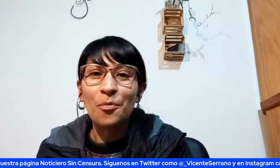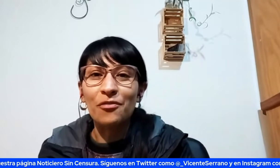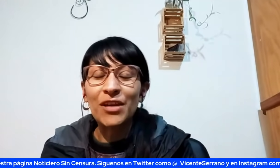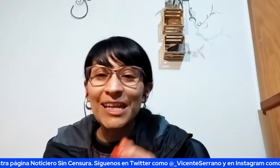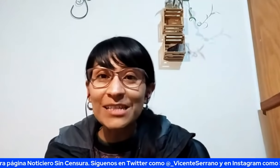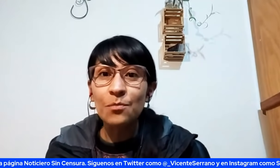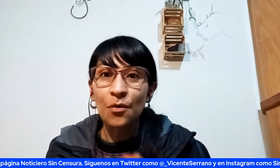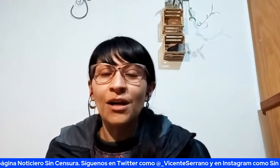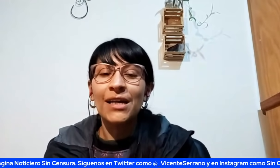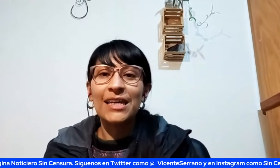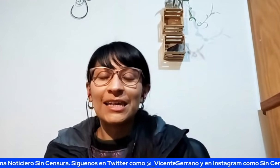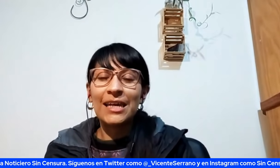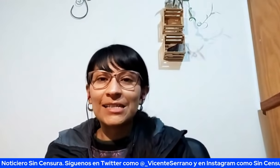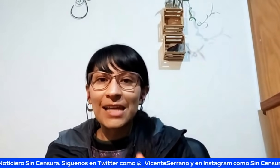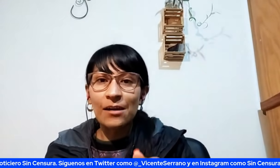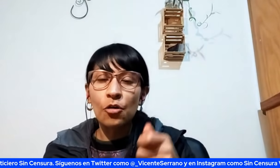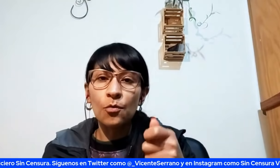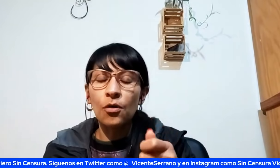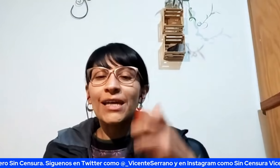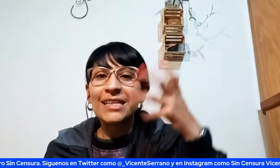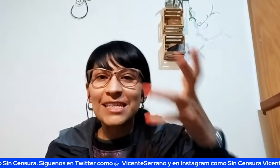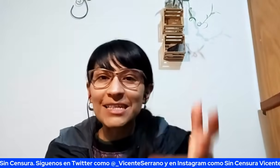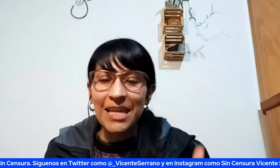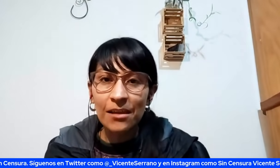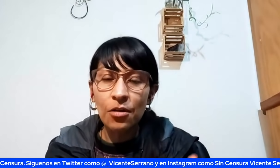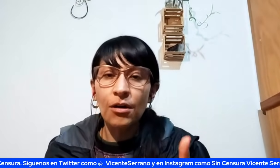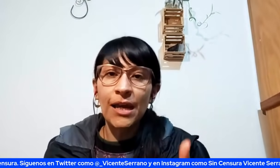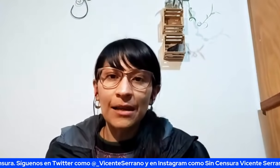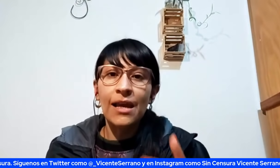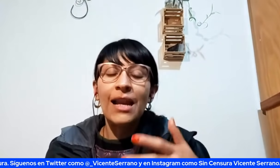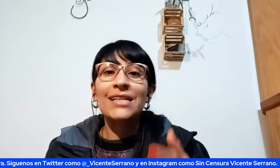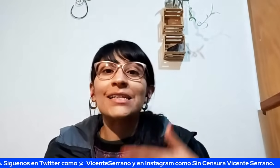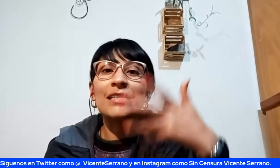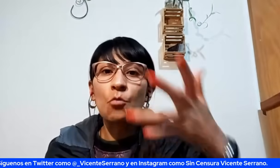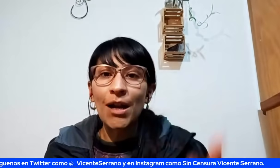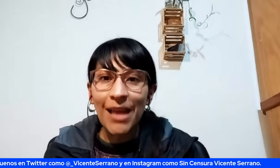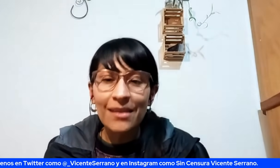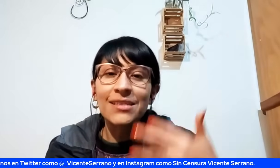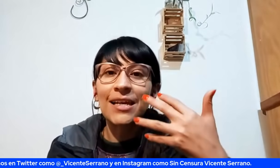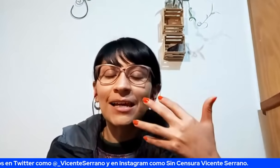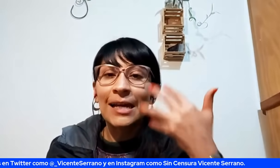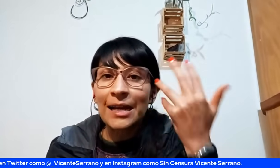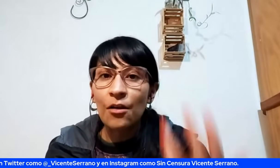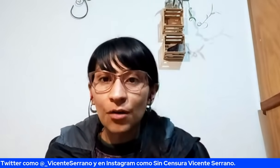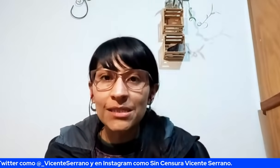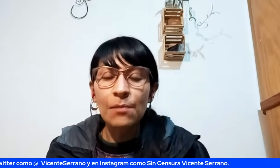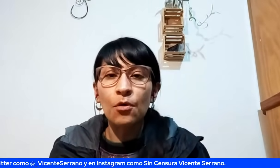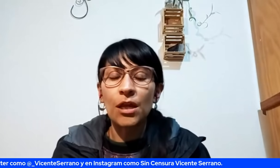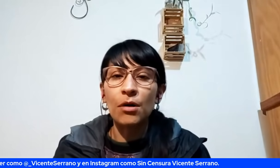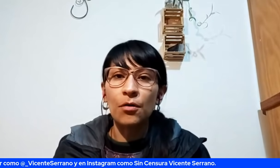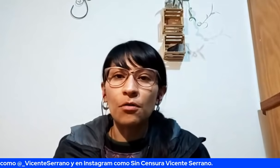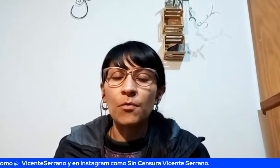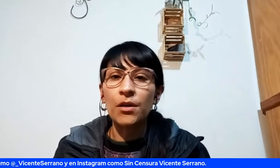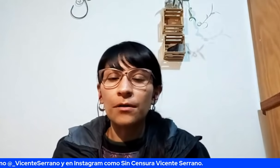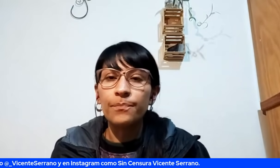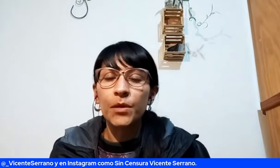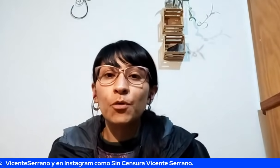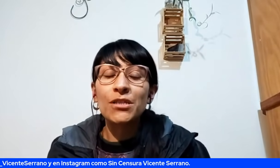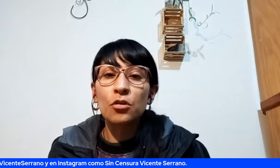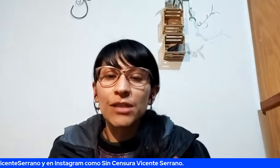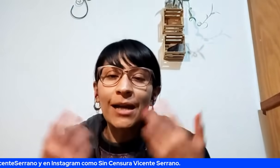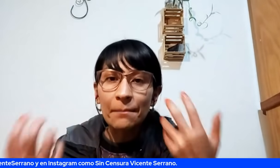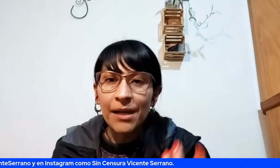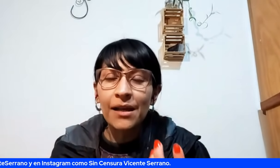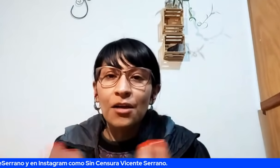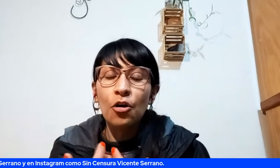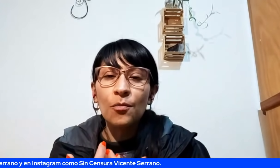llamamos neoporfirismo, y estar como insistiendo en las desigualdades que generó este modelo económico,